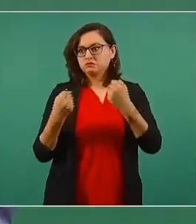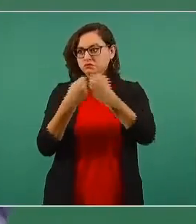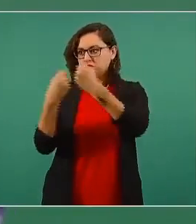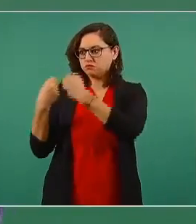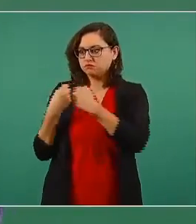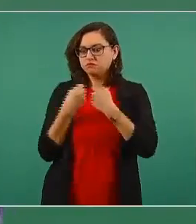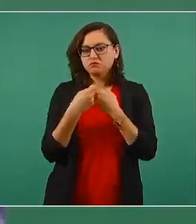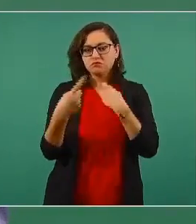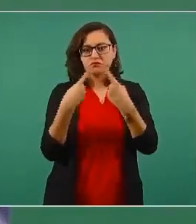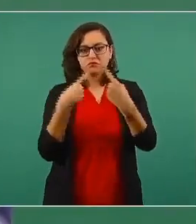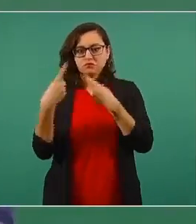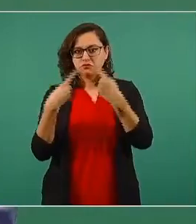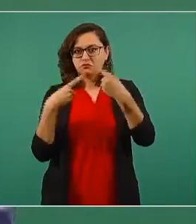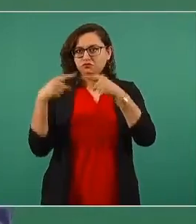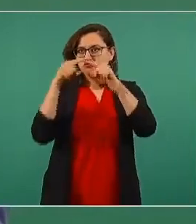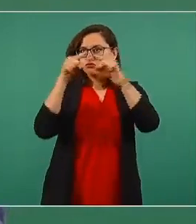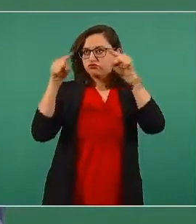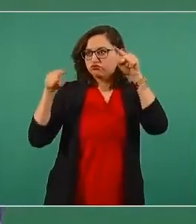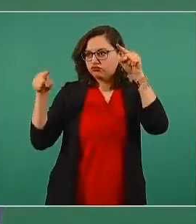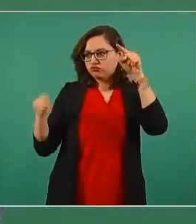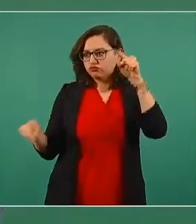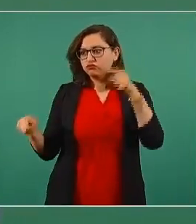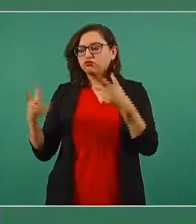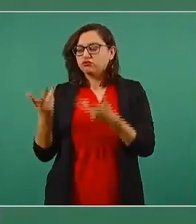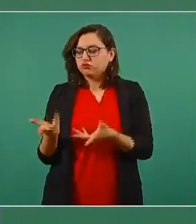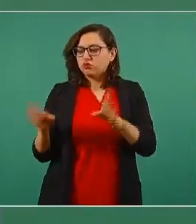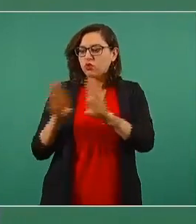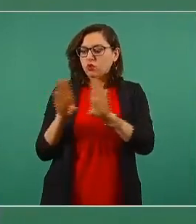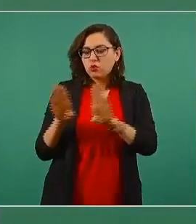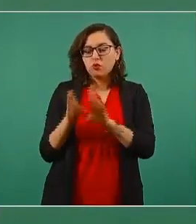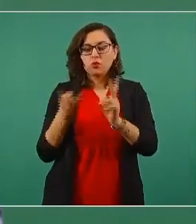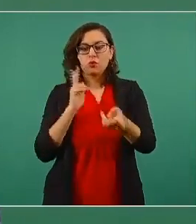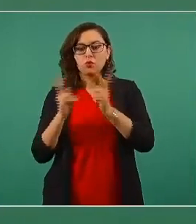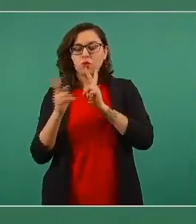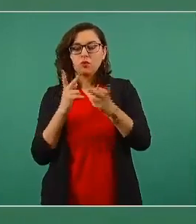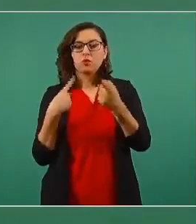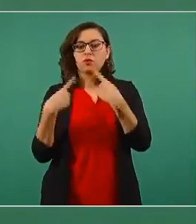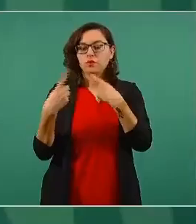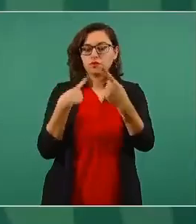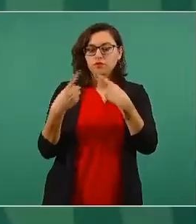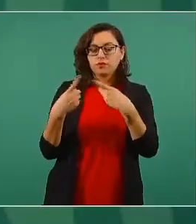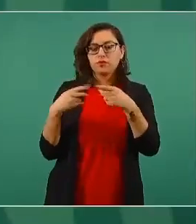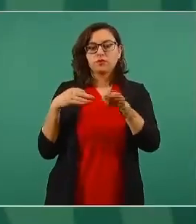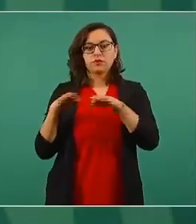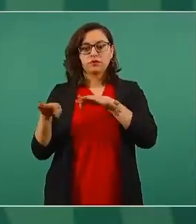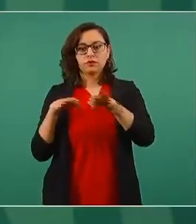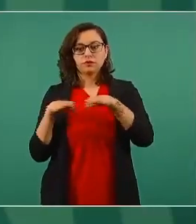Y estamos trabajando de manera